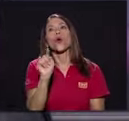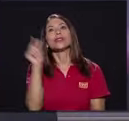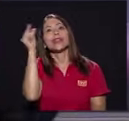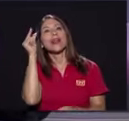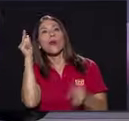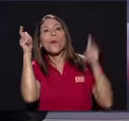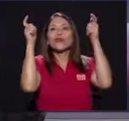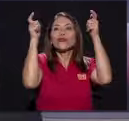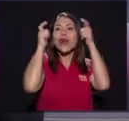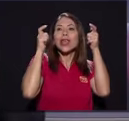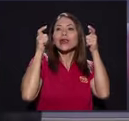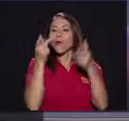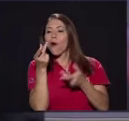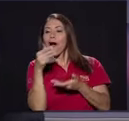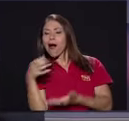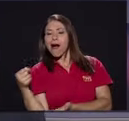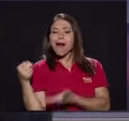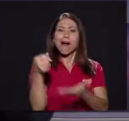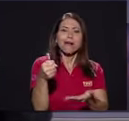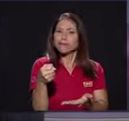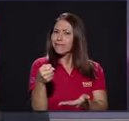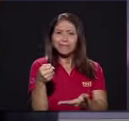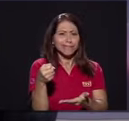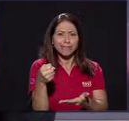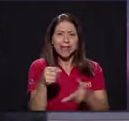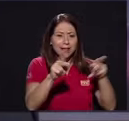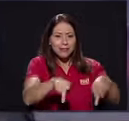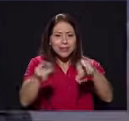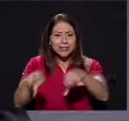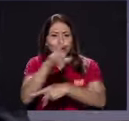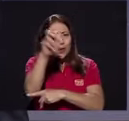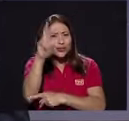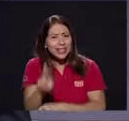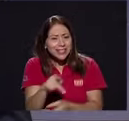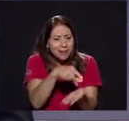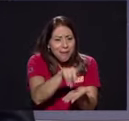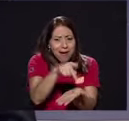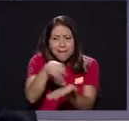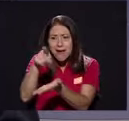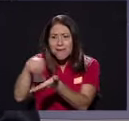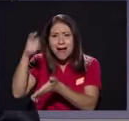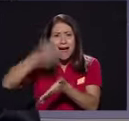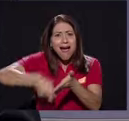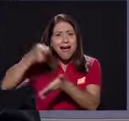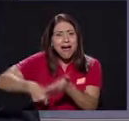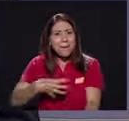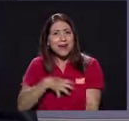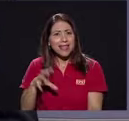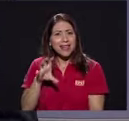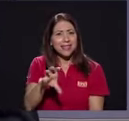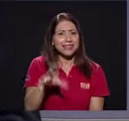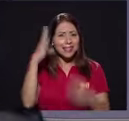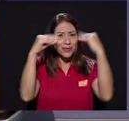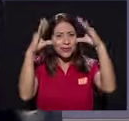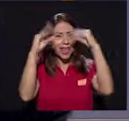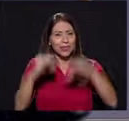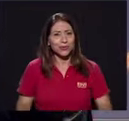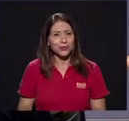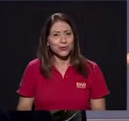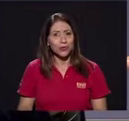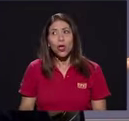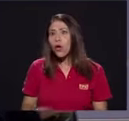reino, son los ciudadanos costarricenses quienes financian todos esos datos y por lo tanto le pertenecen. Distinto es, y la pregunta es,